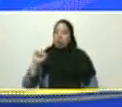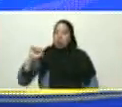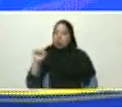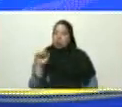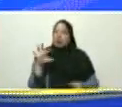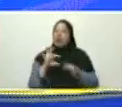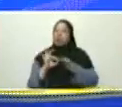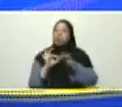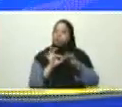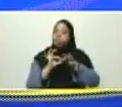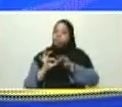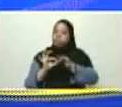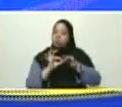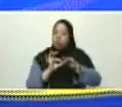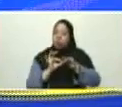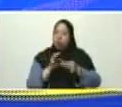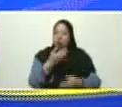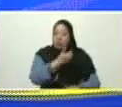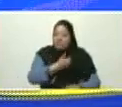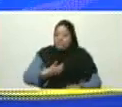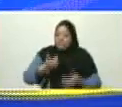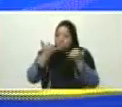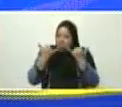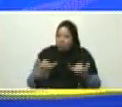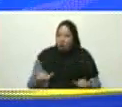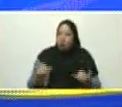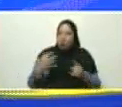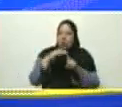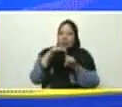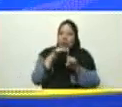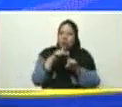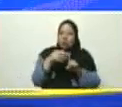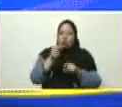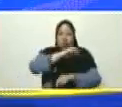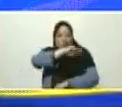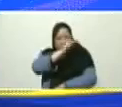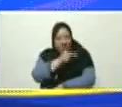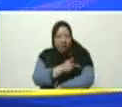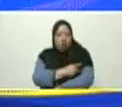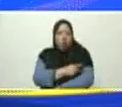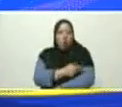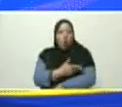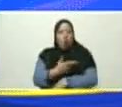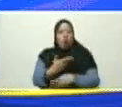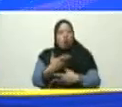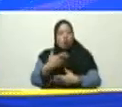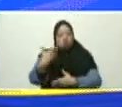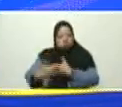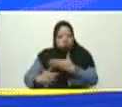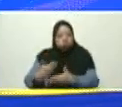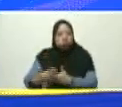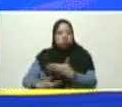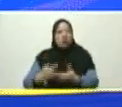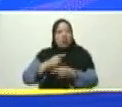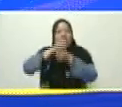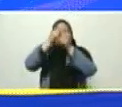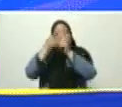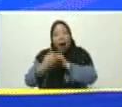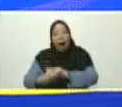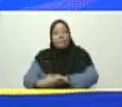a un presente de renacimiento de nuestra patria y sus valores. Y traído a un presente de